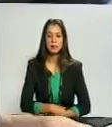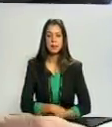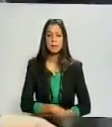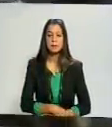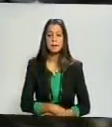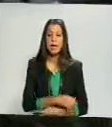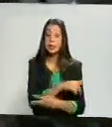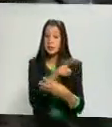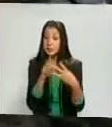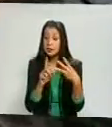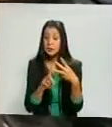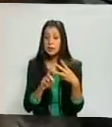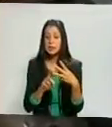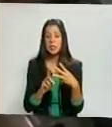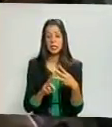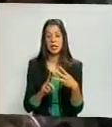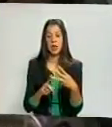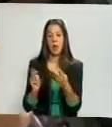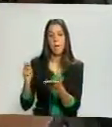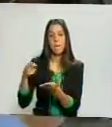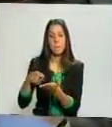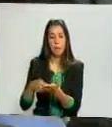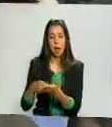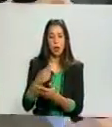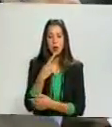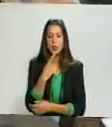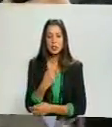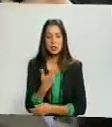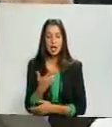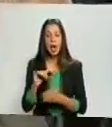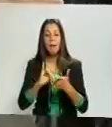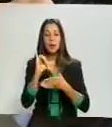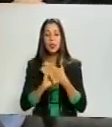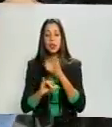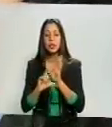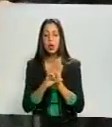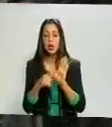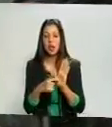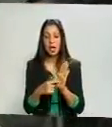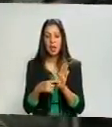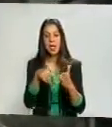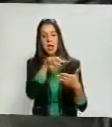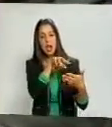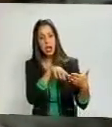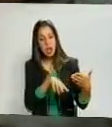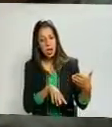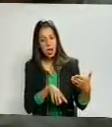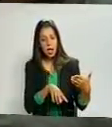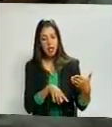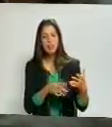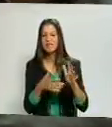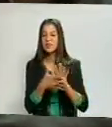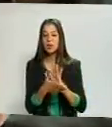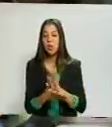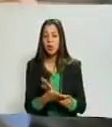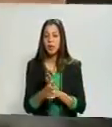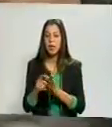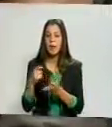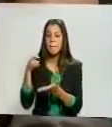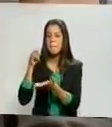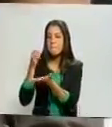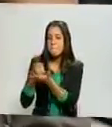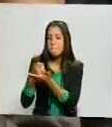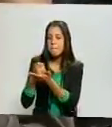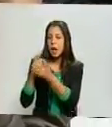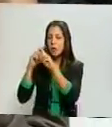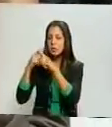En tercer lugar, las tarifas, tal como lo establece este proyecto de ley que será leído, las tarifas gravables en el